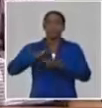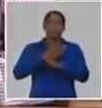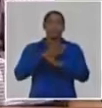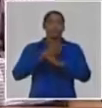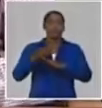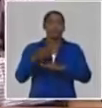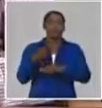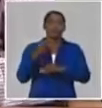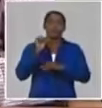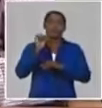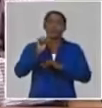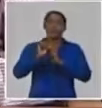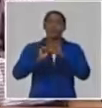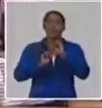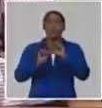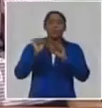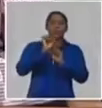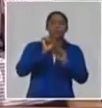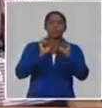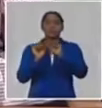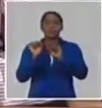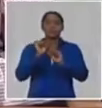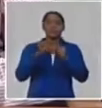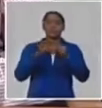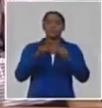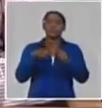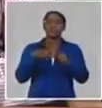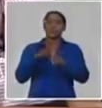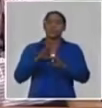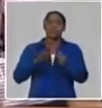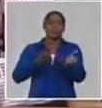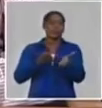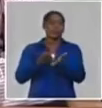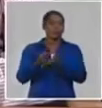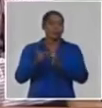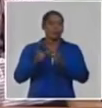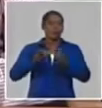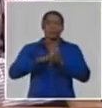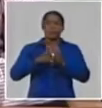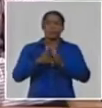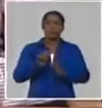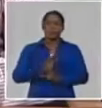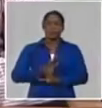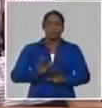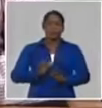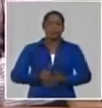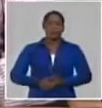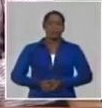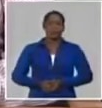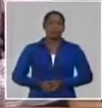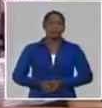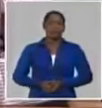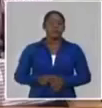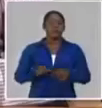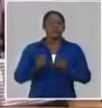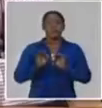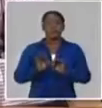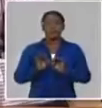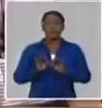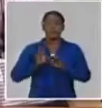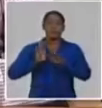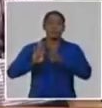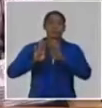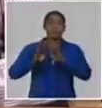algunos ajustes, pero tenemos bastante avanzado el proceso. Este mercado, como ya se ha explicado,